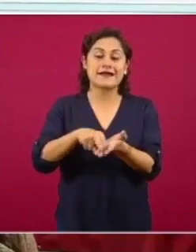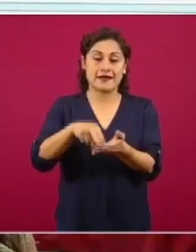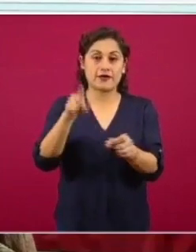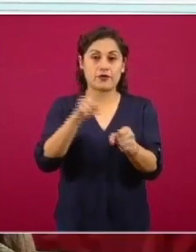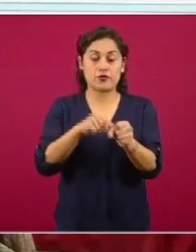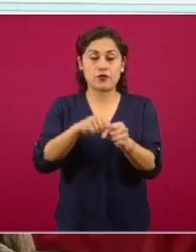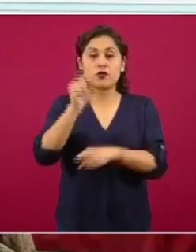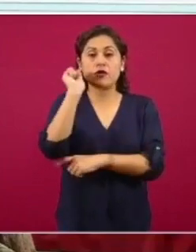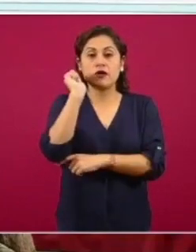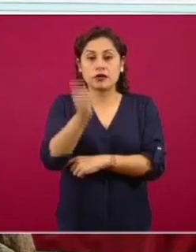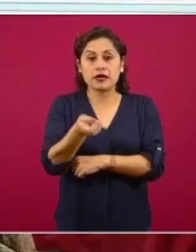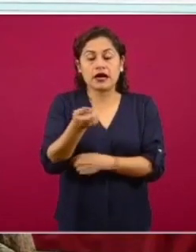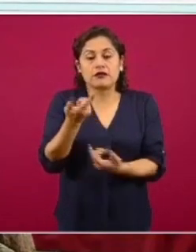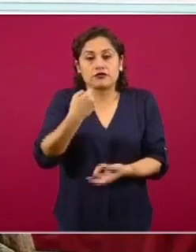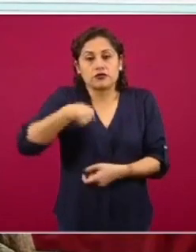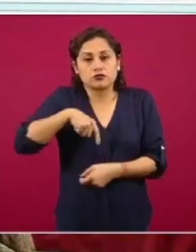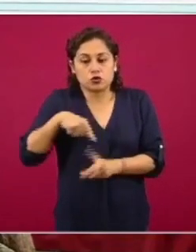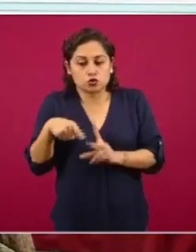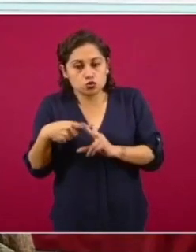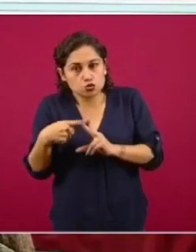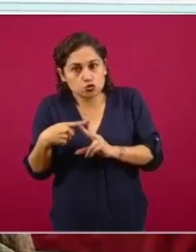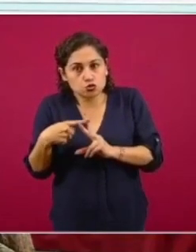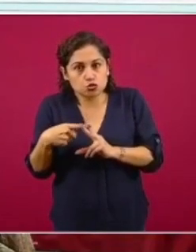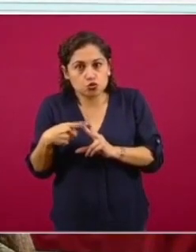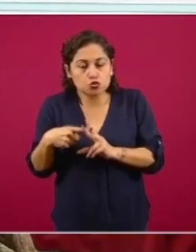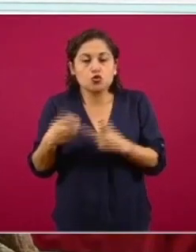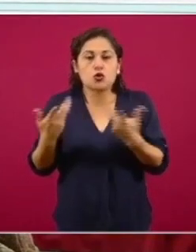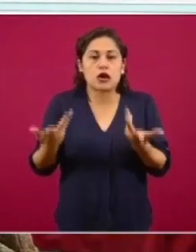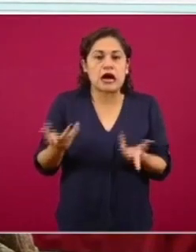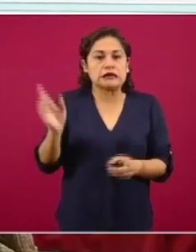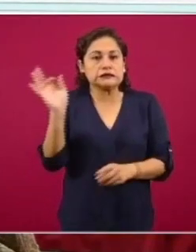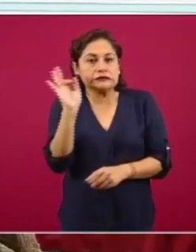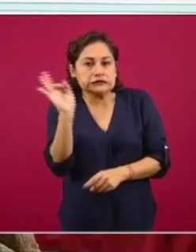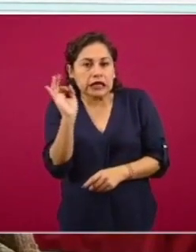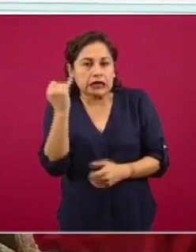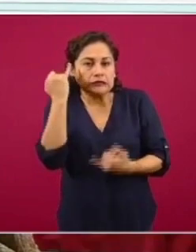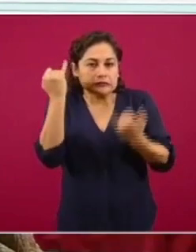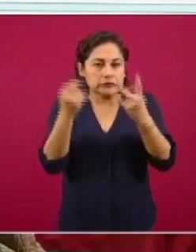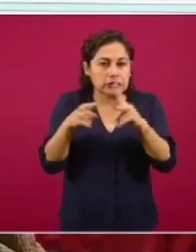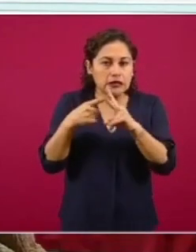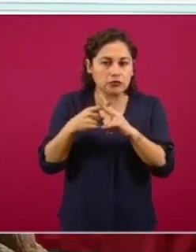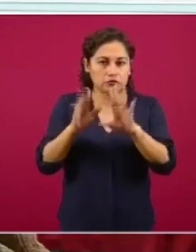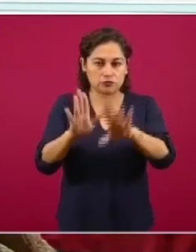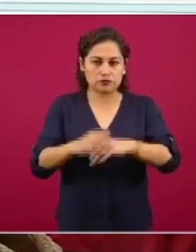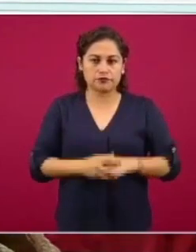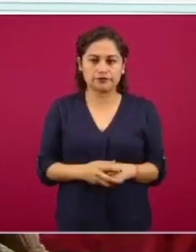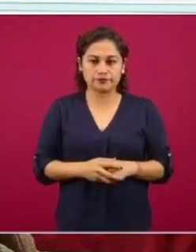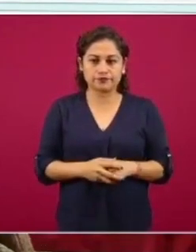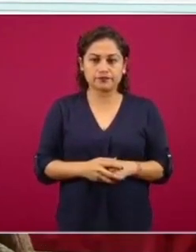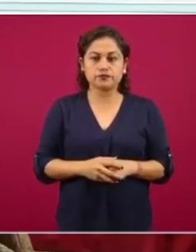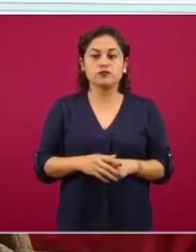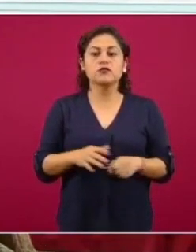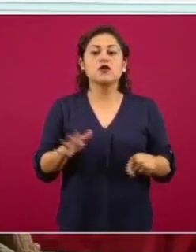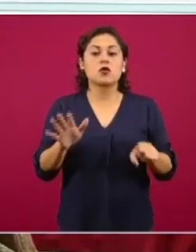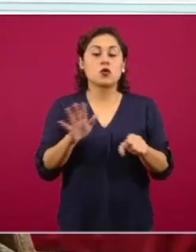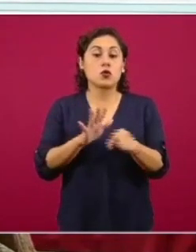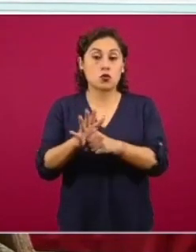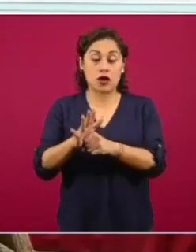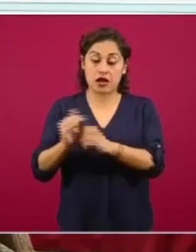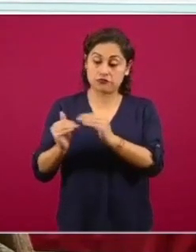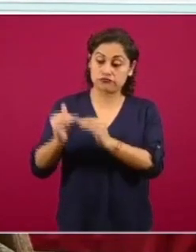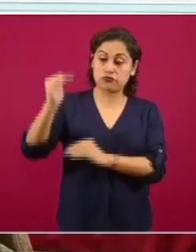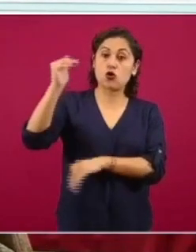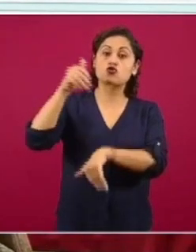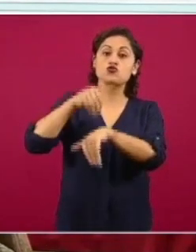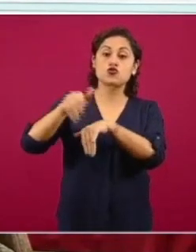forma estimar con base en el porcentaje de positividad cuánto. Los números. En total tenemos el día